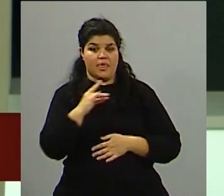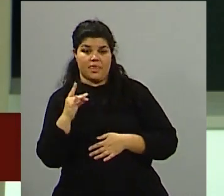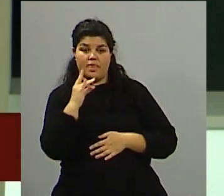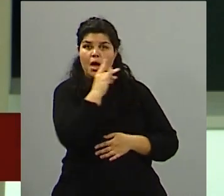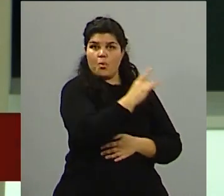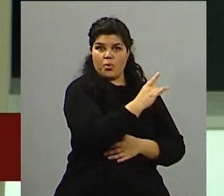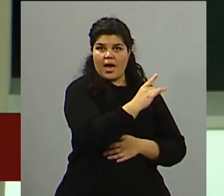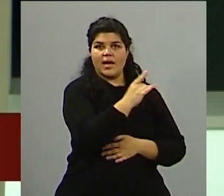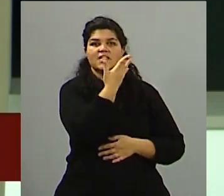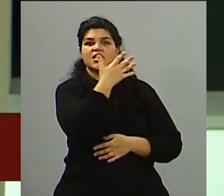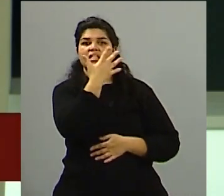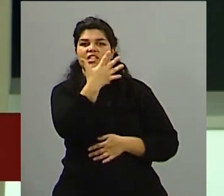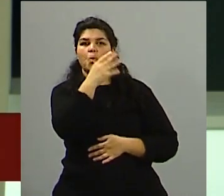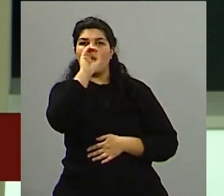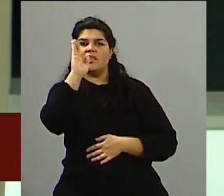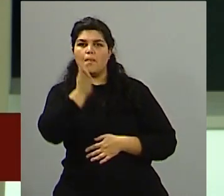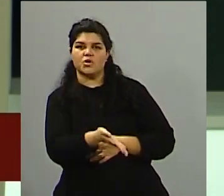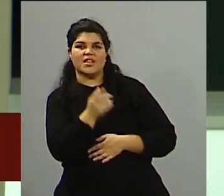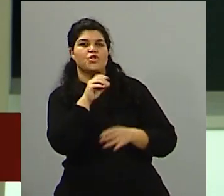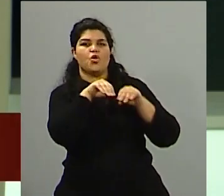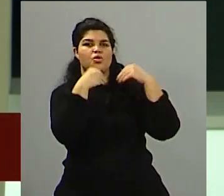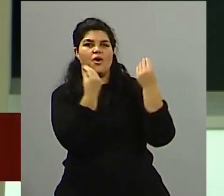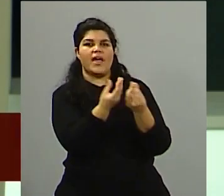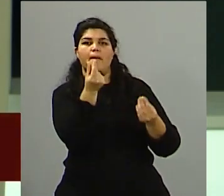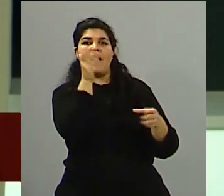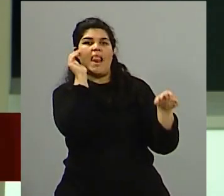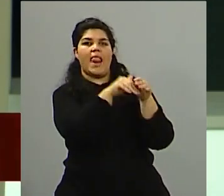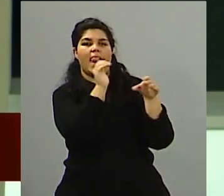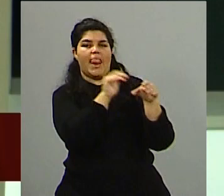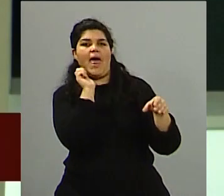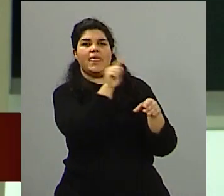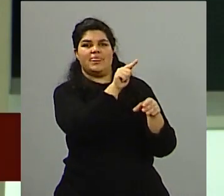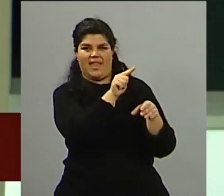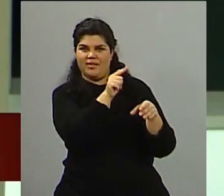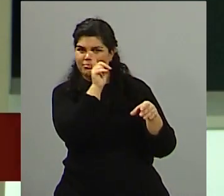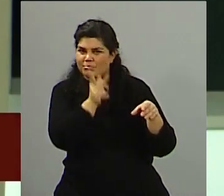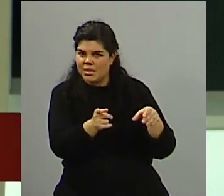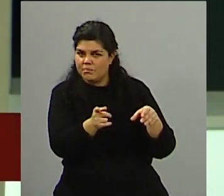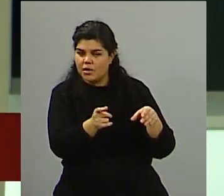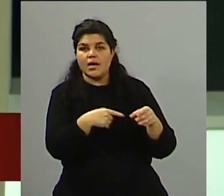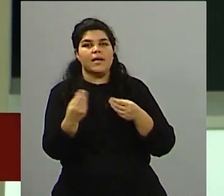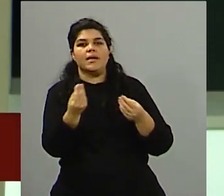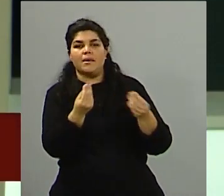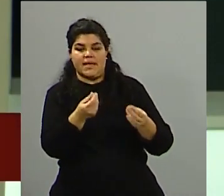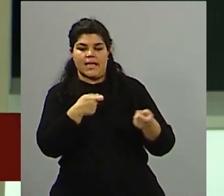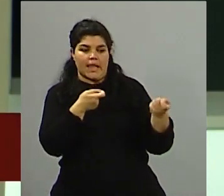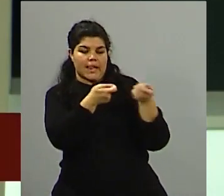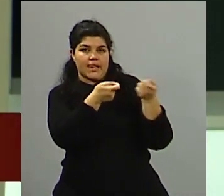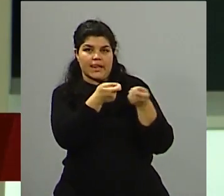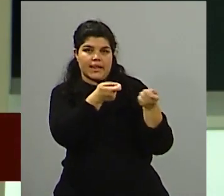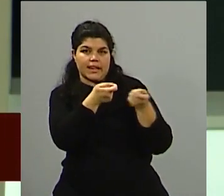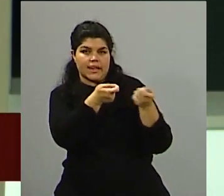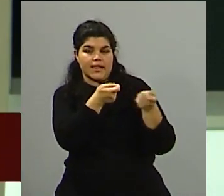cual los pone a ellos en una situación súper complicada a la hora de negociar, porque no puede simplemente decir, ¿sabes qué? Si no aceptás